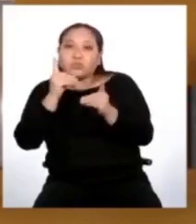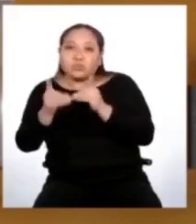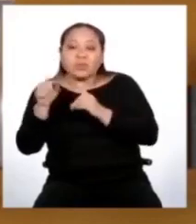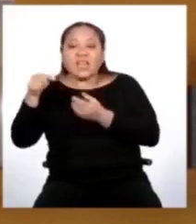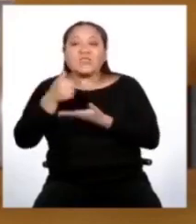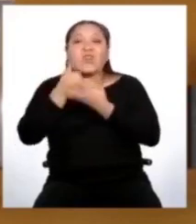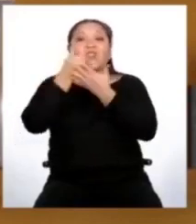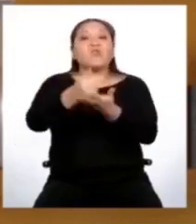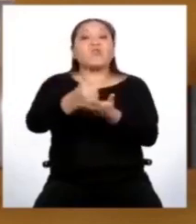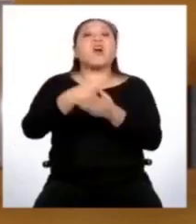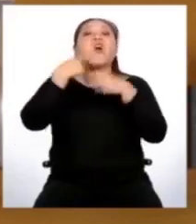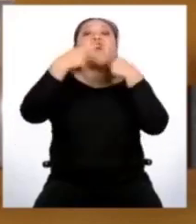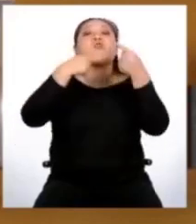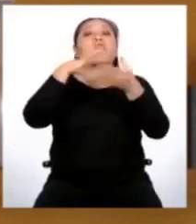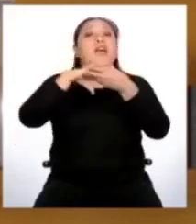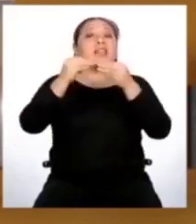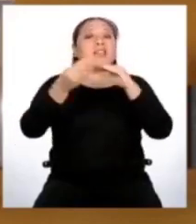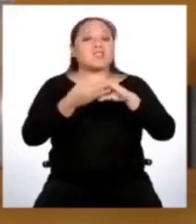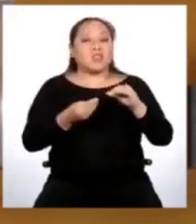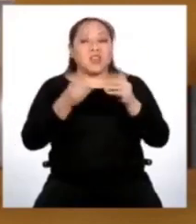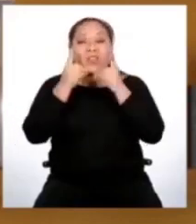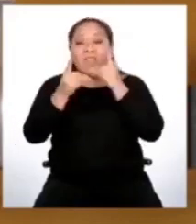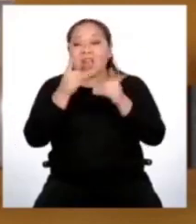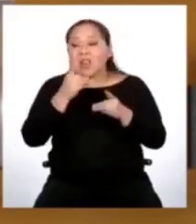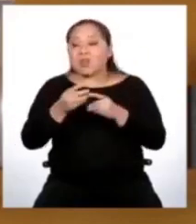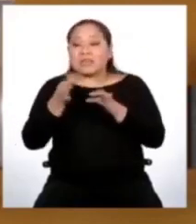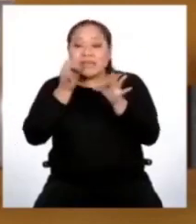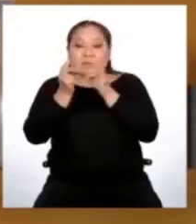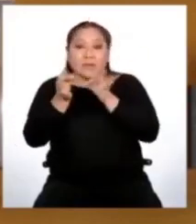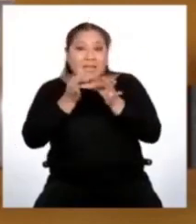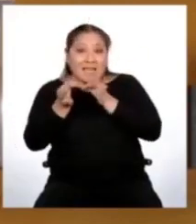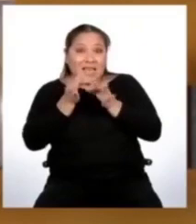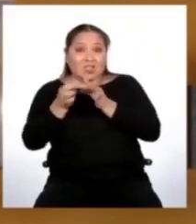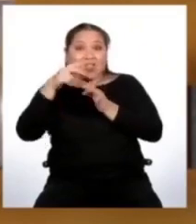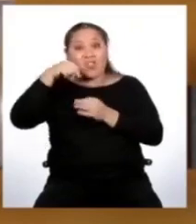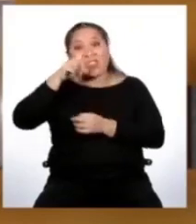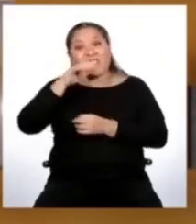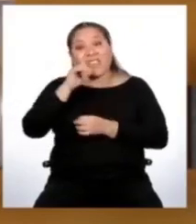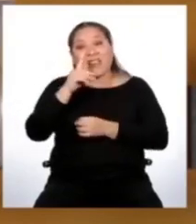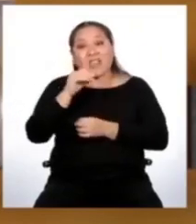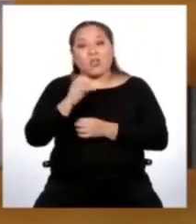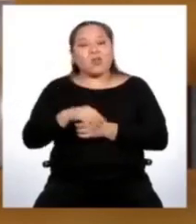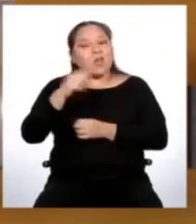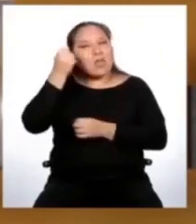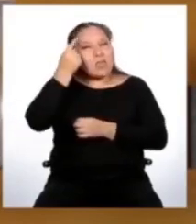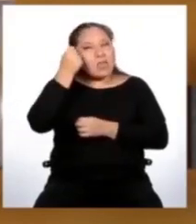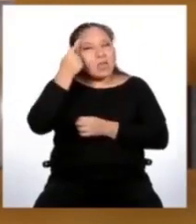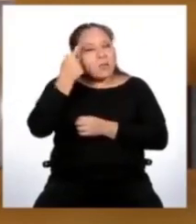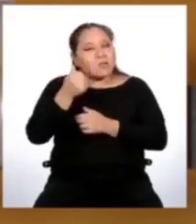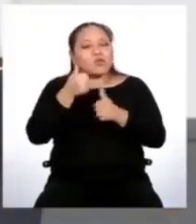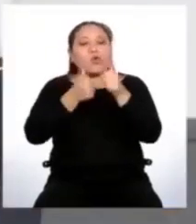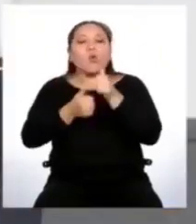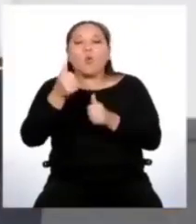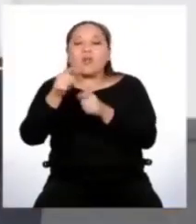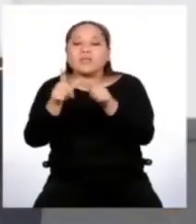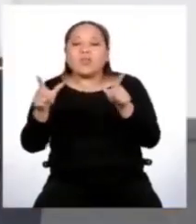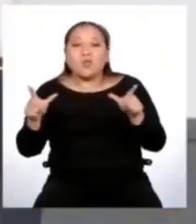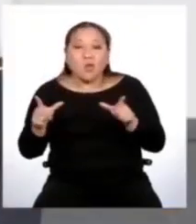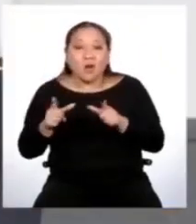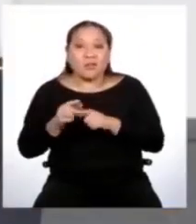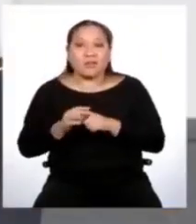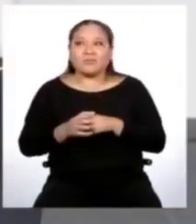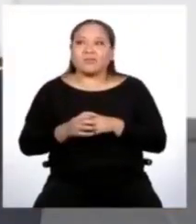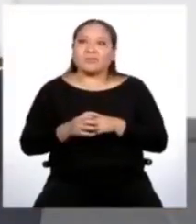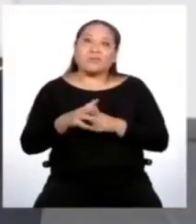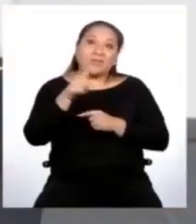mejor nuestra historia. Los diálogos y las descripciones del narrador nos ayudan a visualizar el lugar donde transcurren los hechos. ¿Cómo